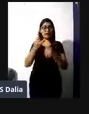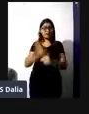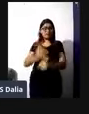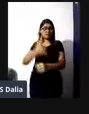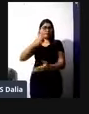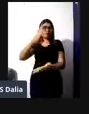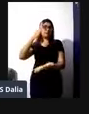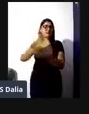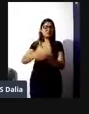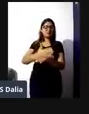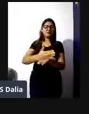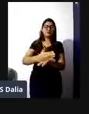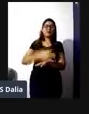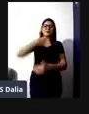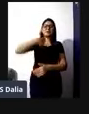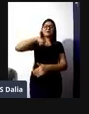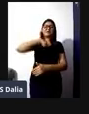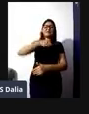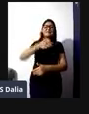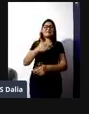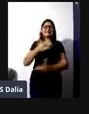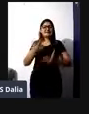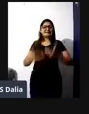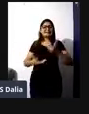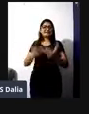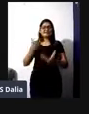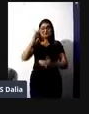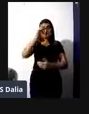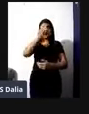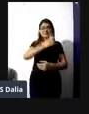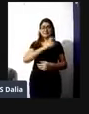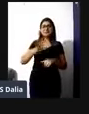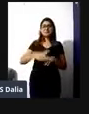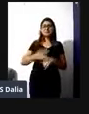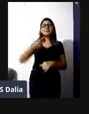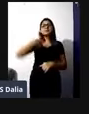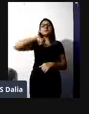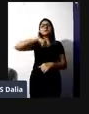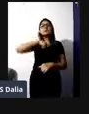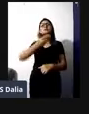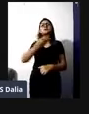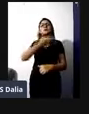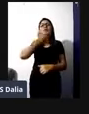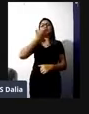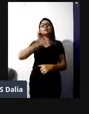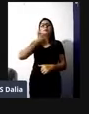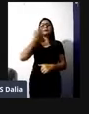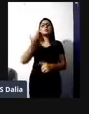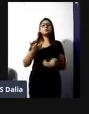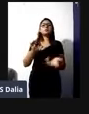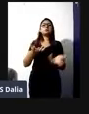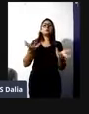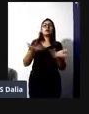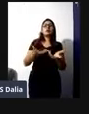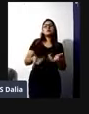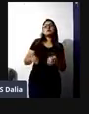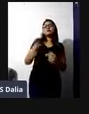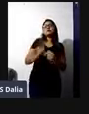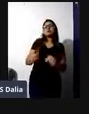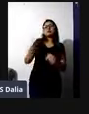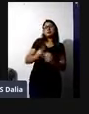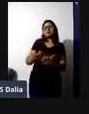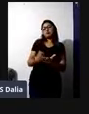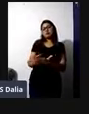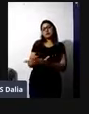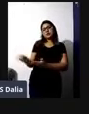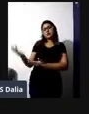poco complicado porque estamos acostumbrados a actividades cotidianas desde la mañana